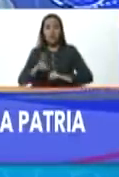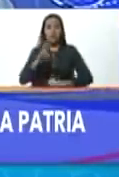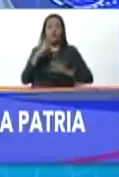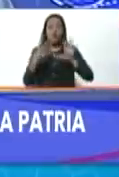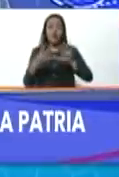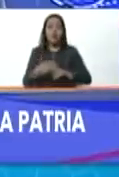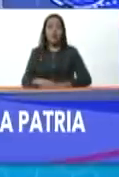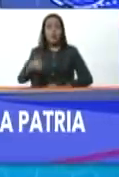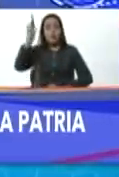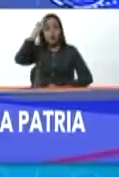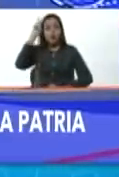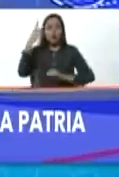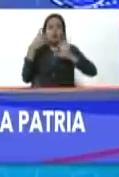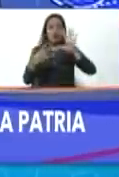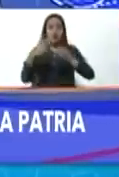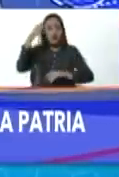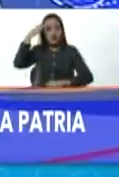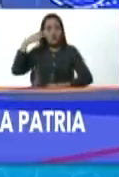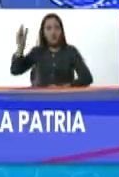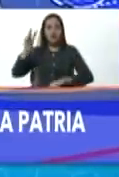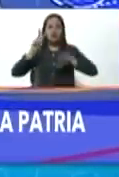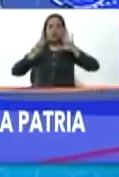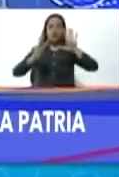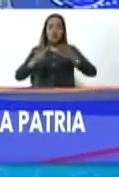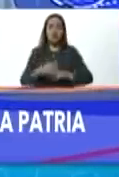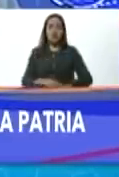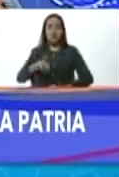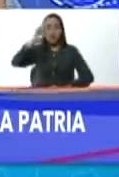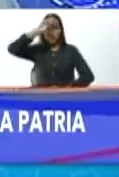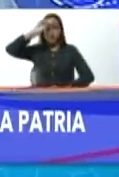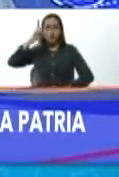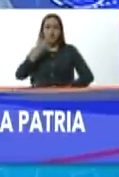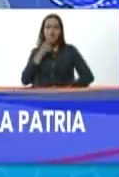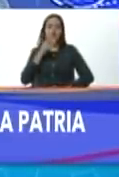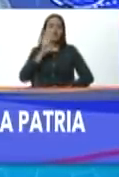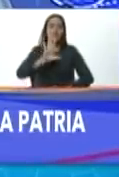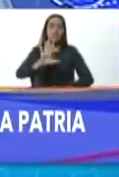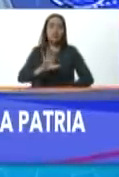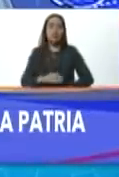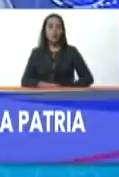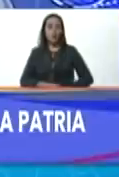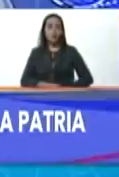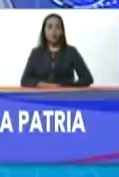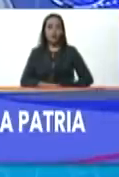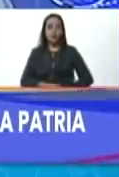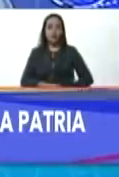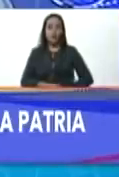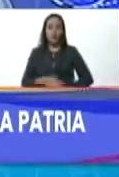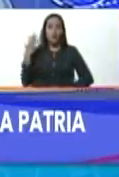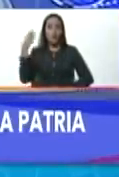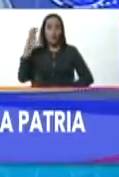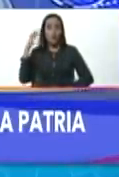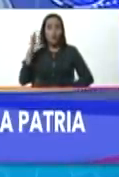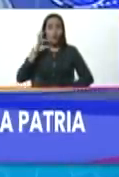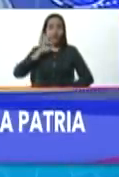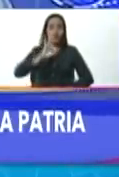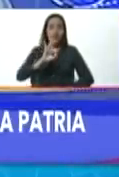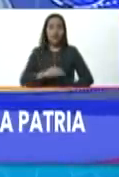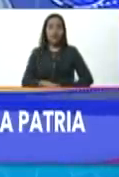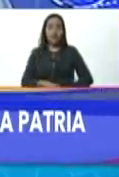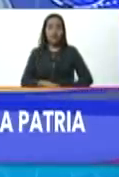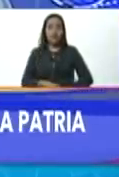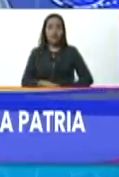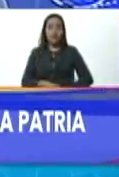9 casos, México, 7 casos, República Dominicana, 5 casos, Colombia, 3 casos,